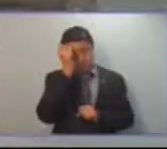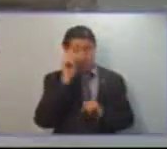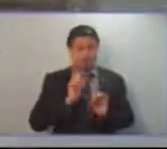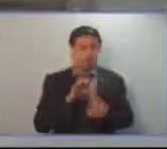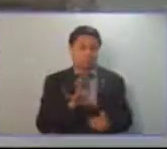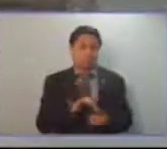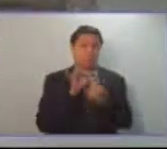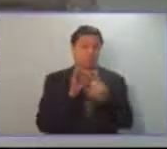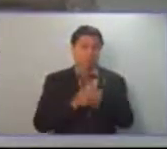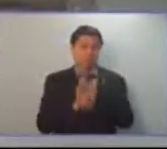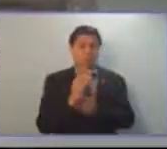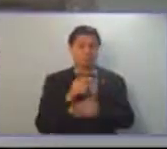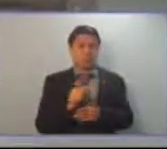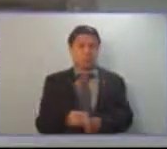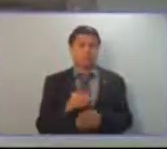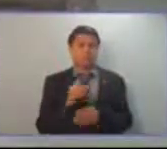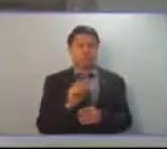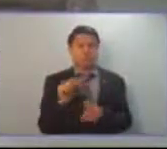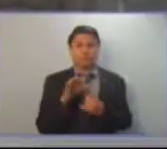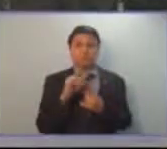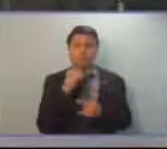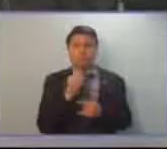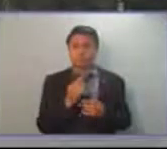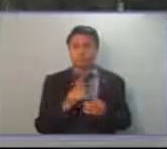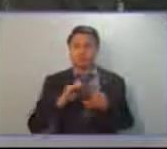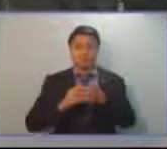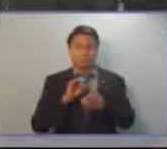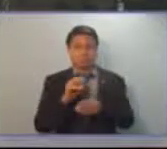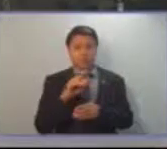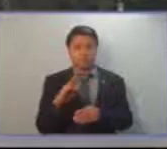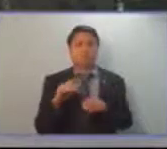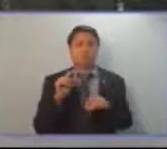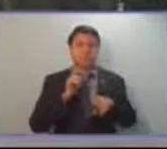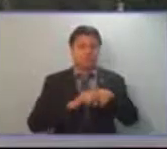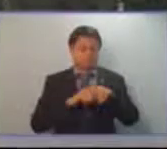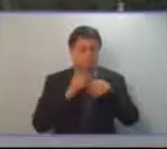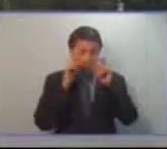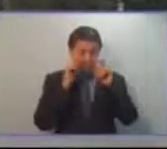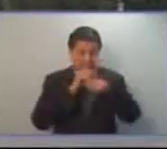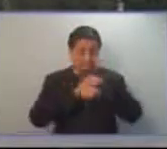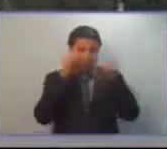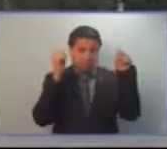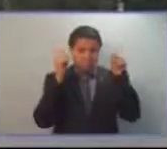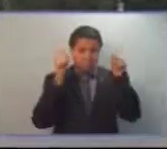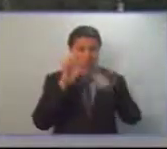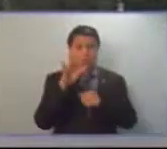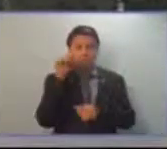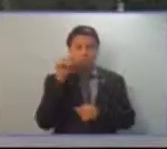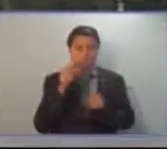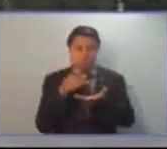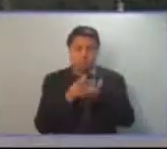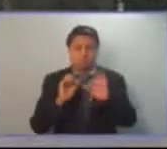nombramiento del tribunal y en la mañanita del 4 de marzo estén conformando